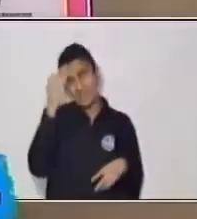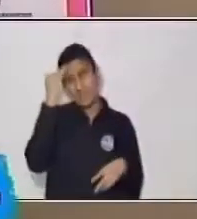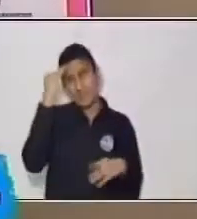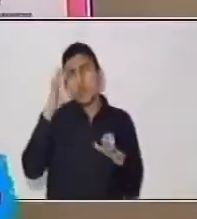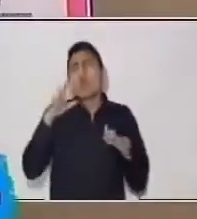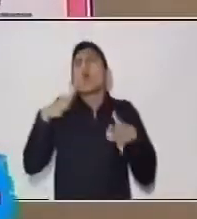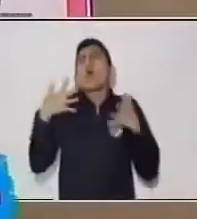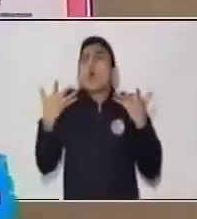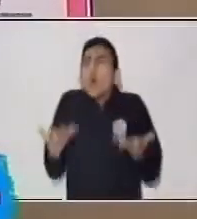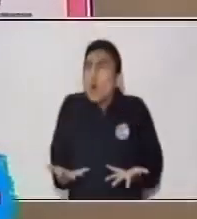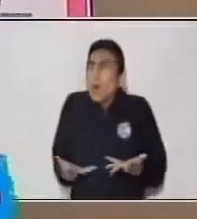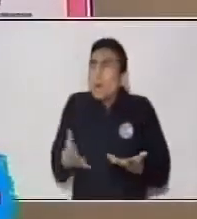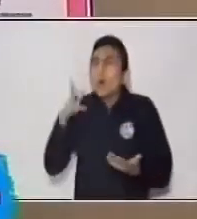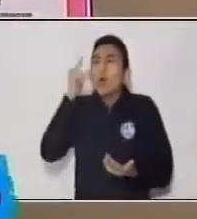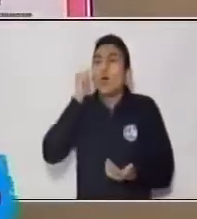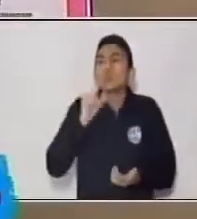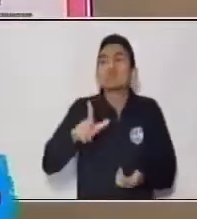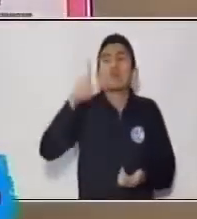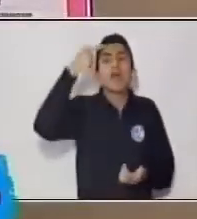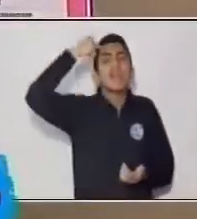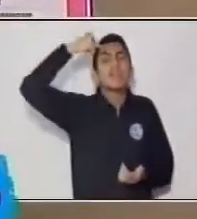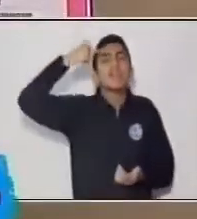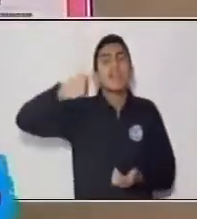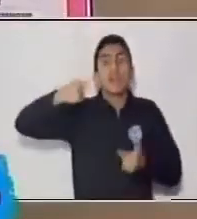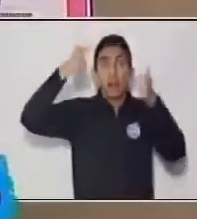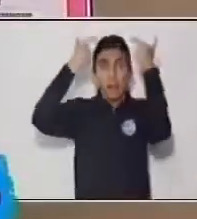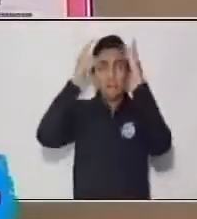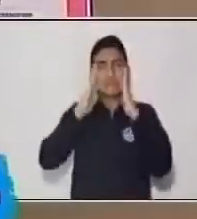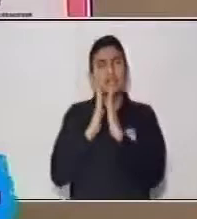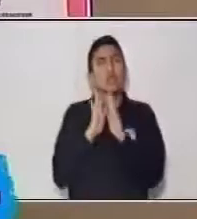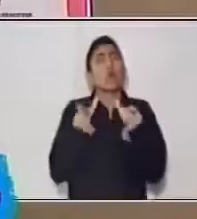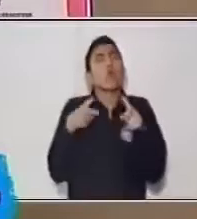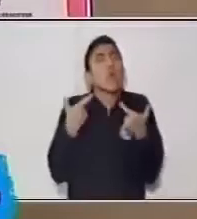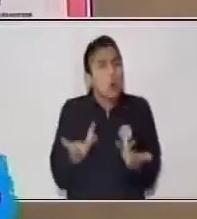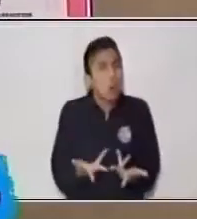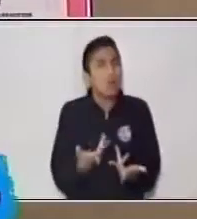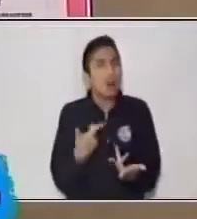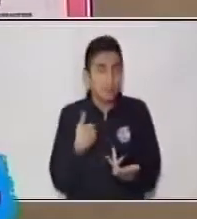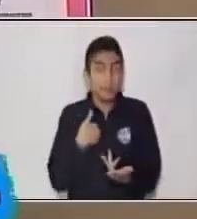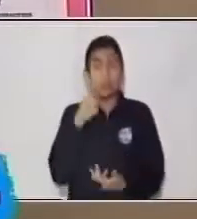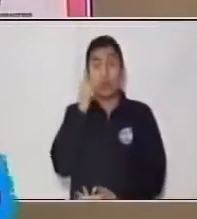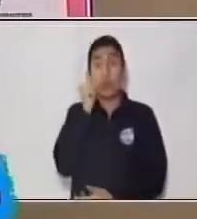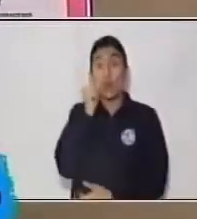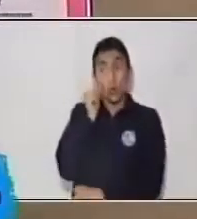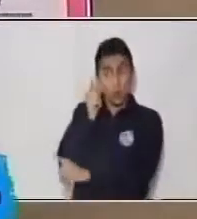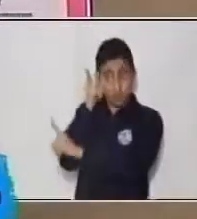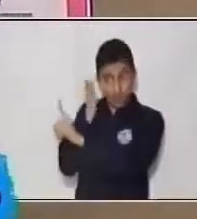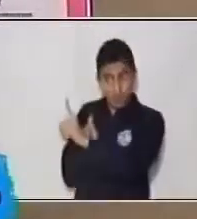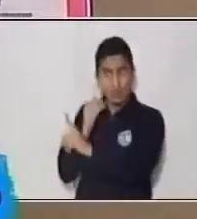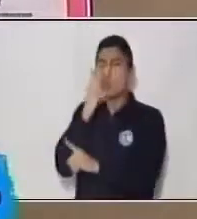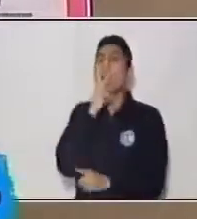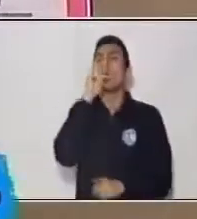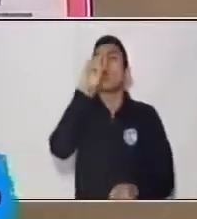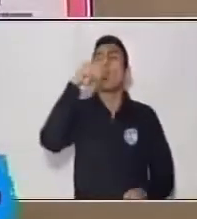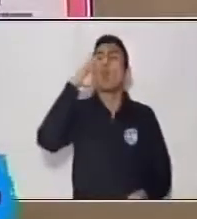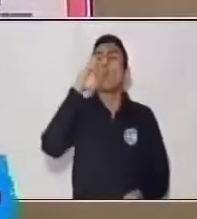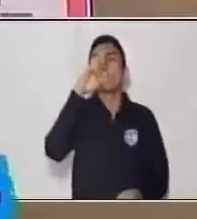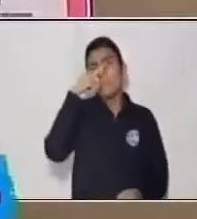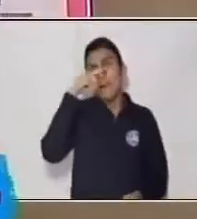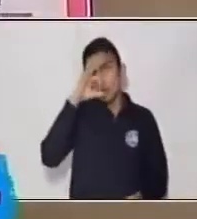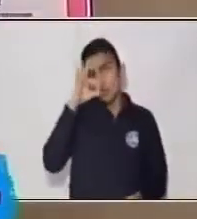Día de Muertos para nosotros, un Día de los Santos? Entonces él lo quiso colocar dentro de su